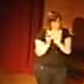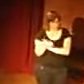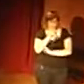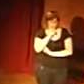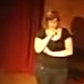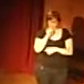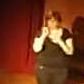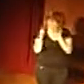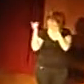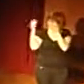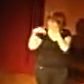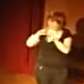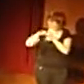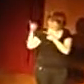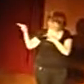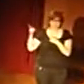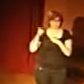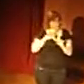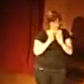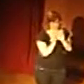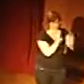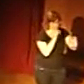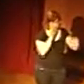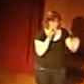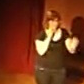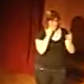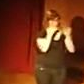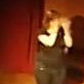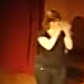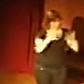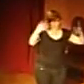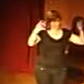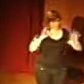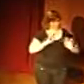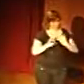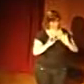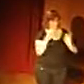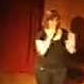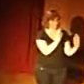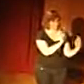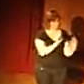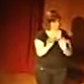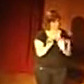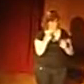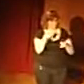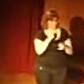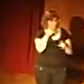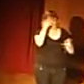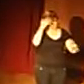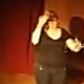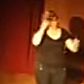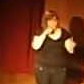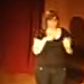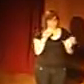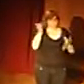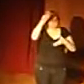ven en el caso de rí frío es un paisaje casi como de telón de teatro también muy ordenado también muy muy ideal pero que ya introduce